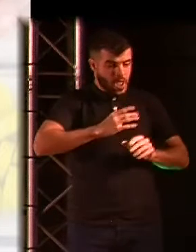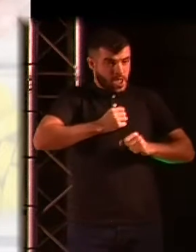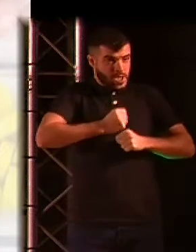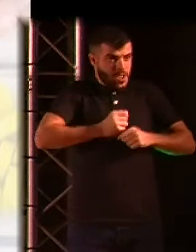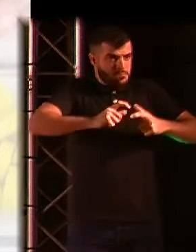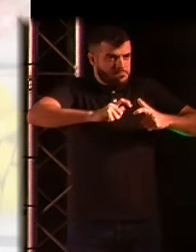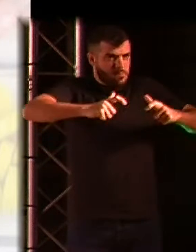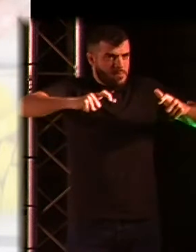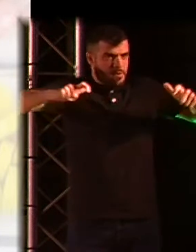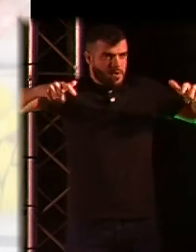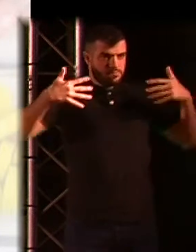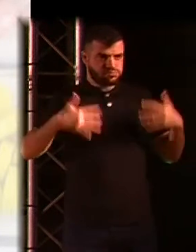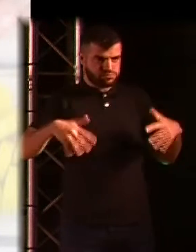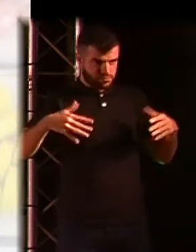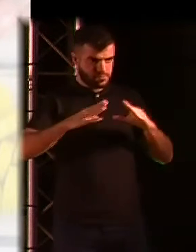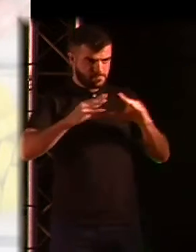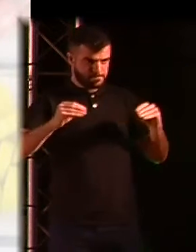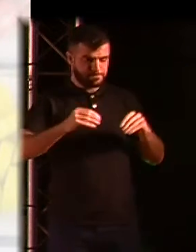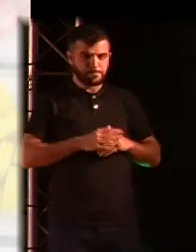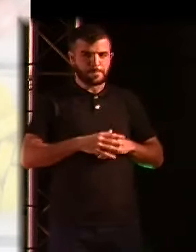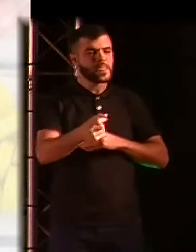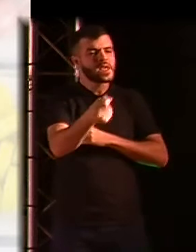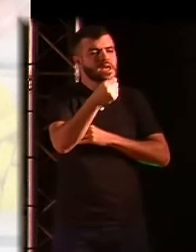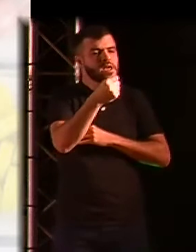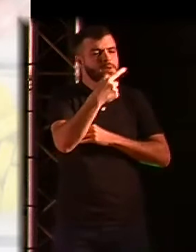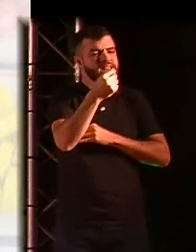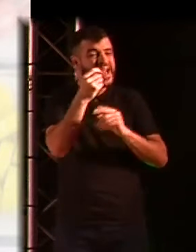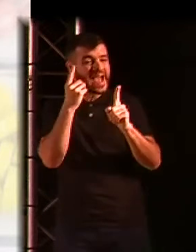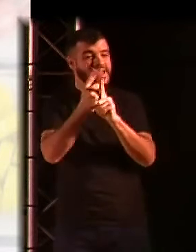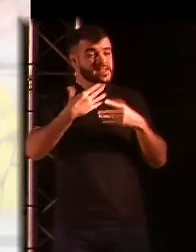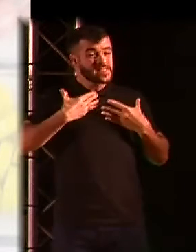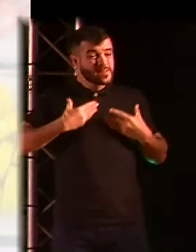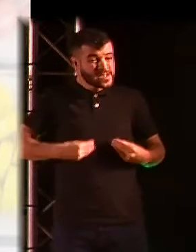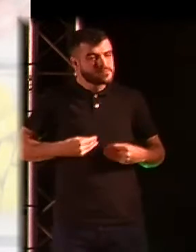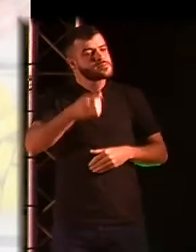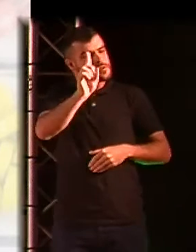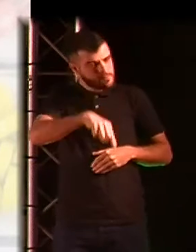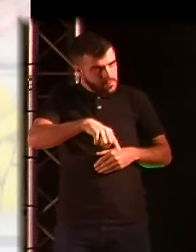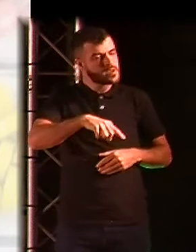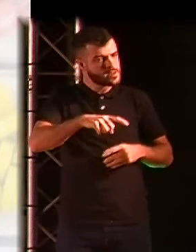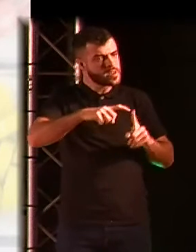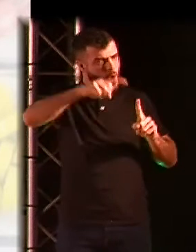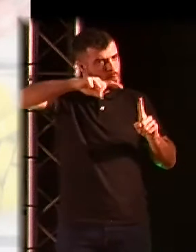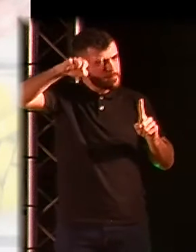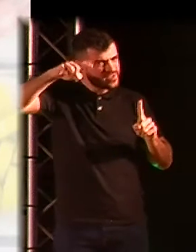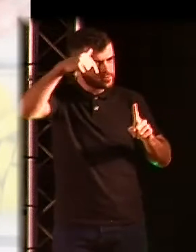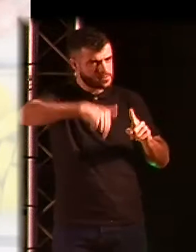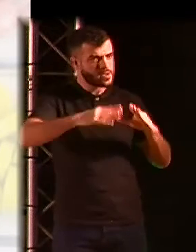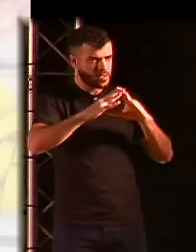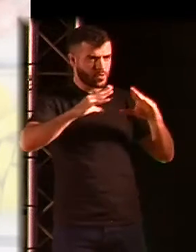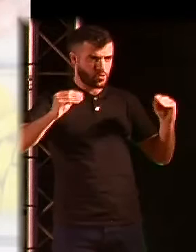importante. ¿Qué pasa con los antidepresivos? Pues parecido, que ha habido un aumento del consumo de antidepresivos en